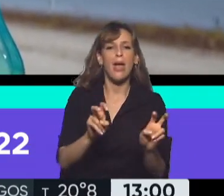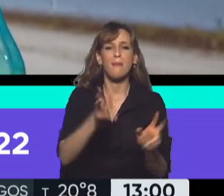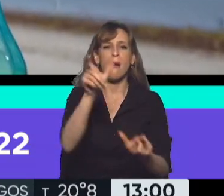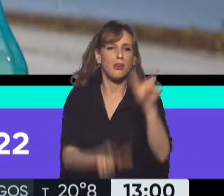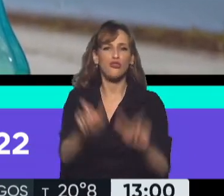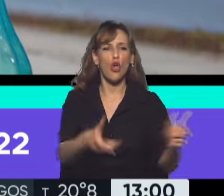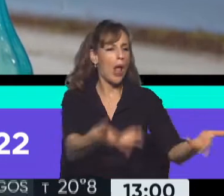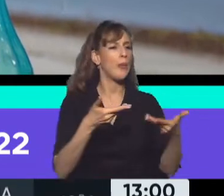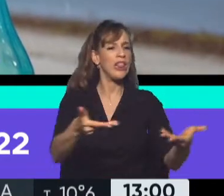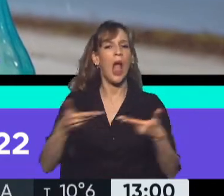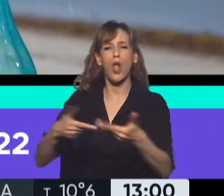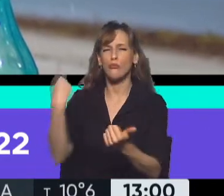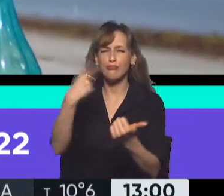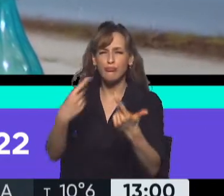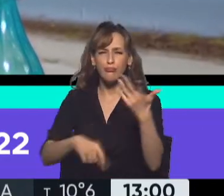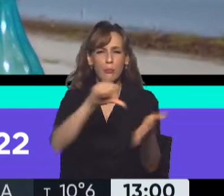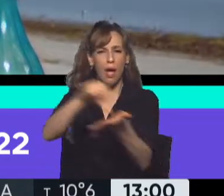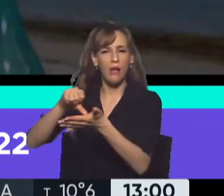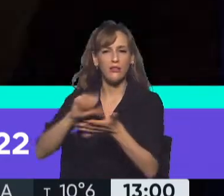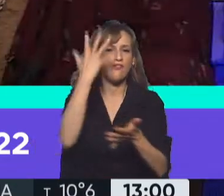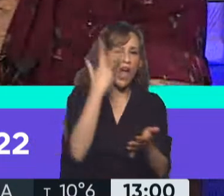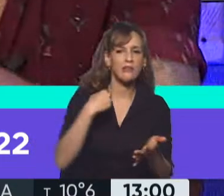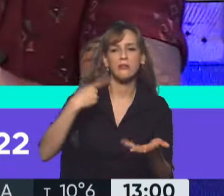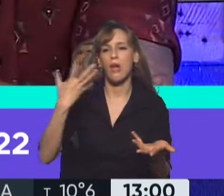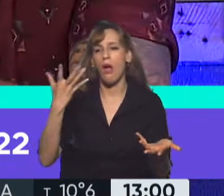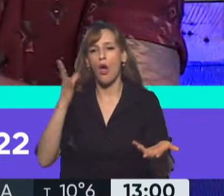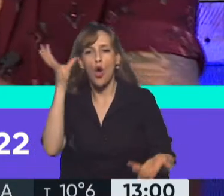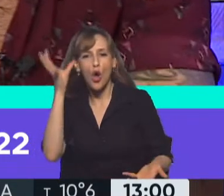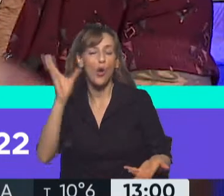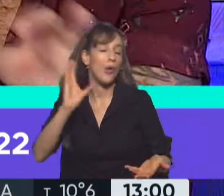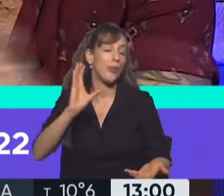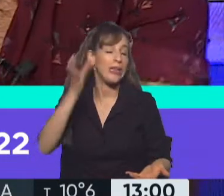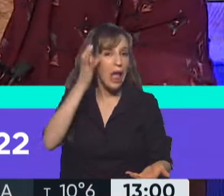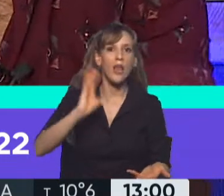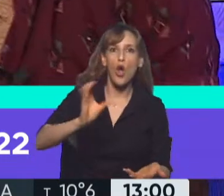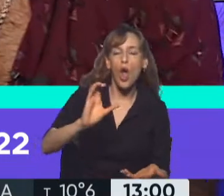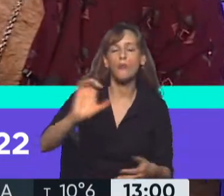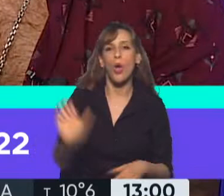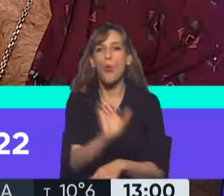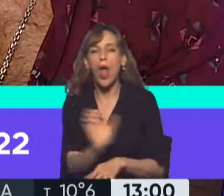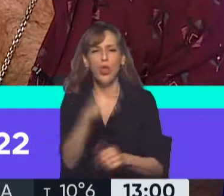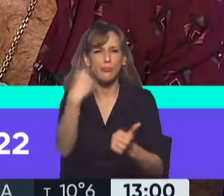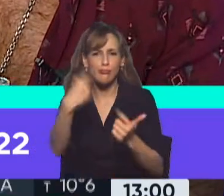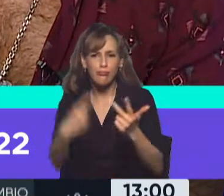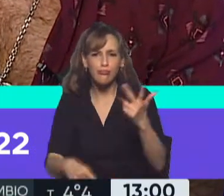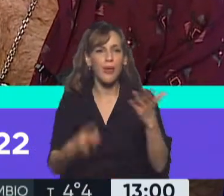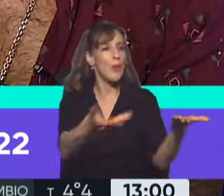invitados de Francia, de España, de Colombia, de Ecuador, de tantos lugares.